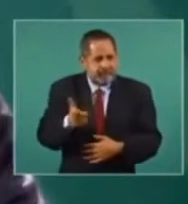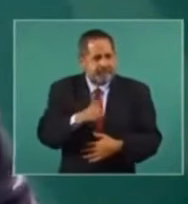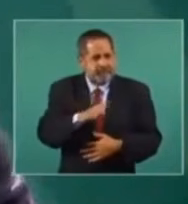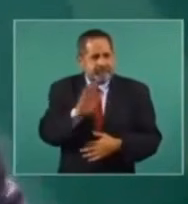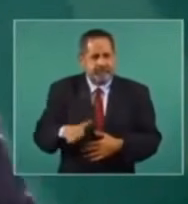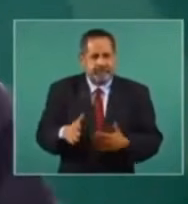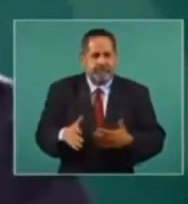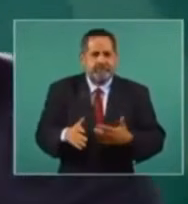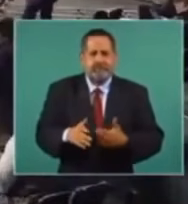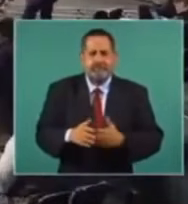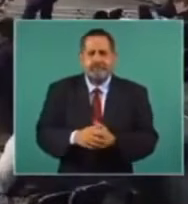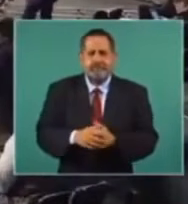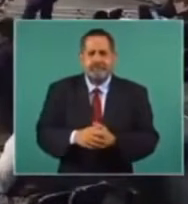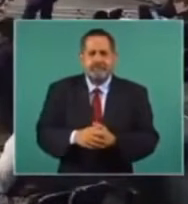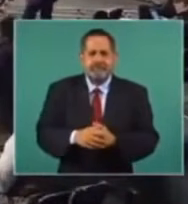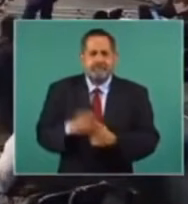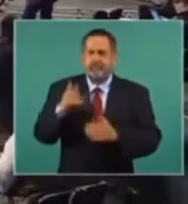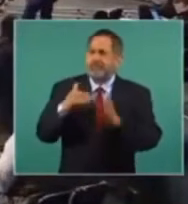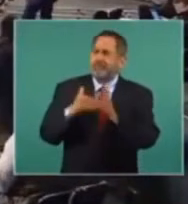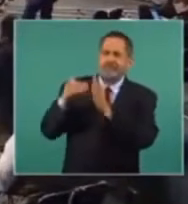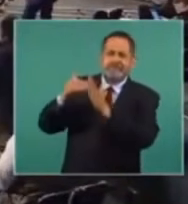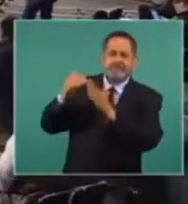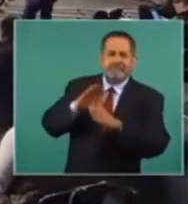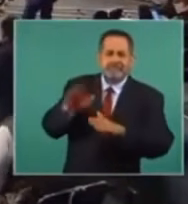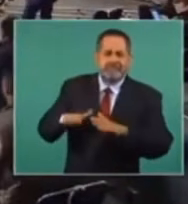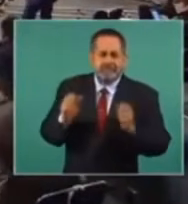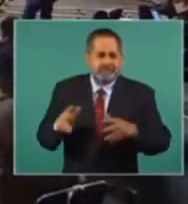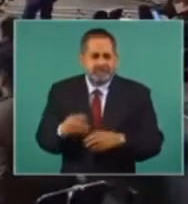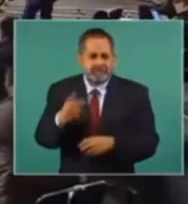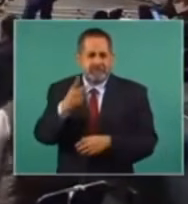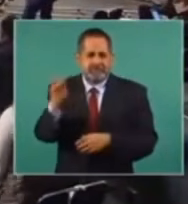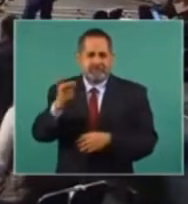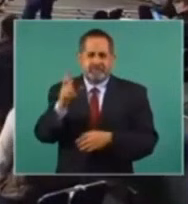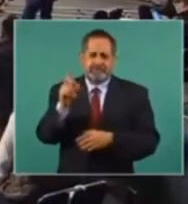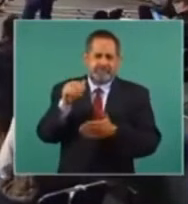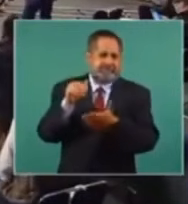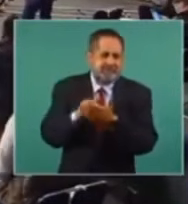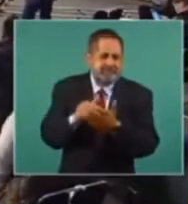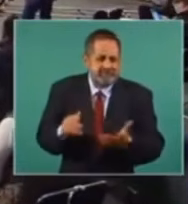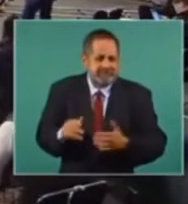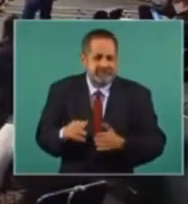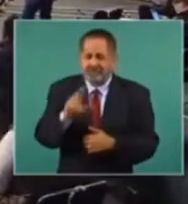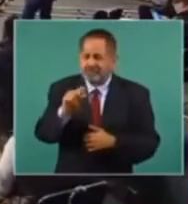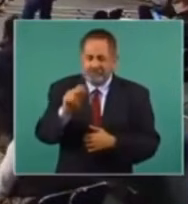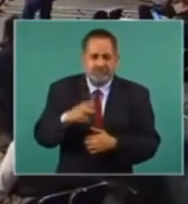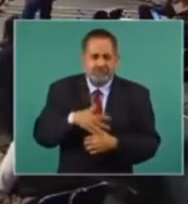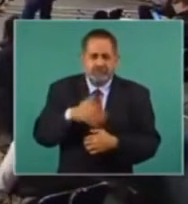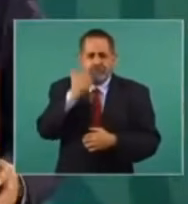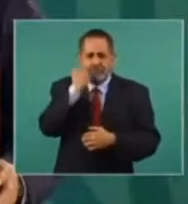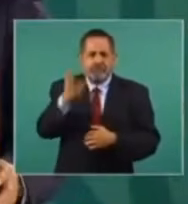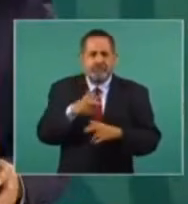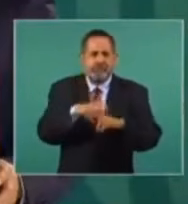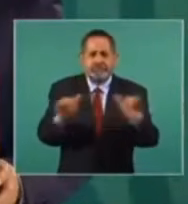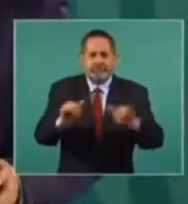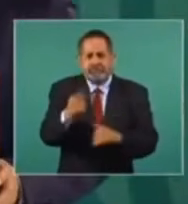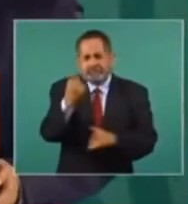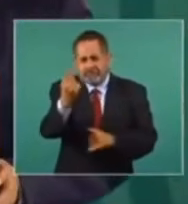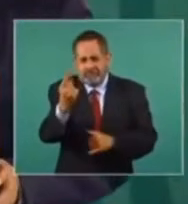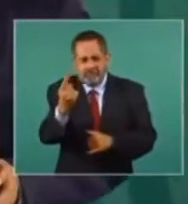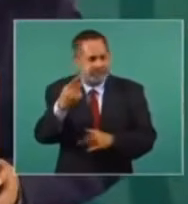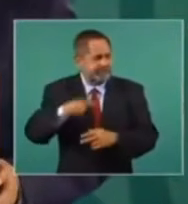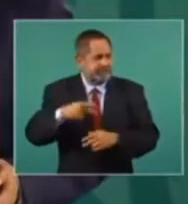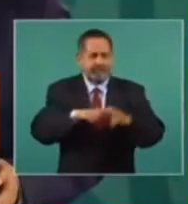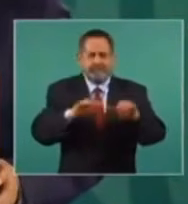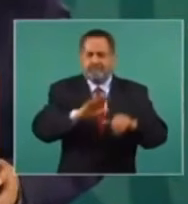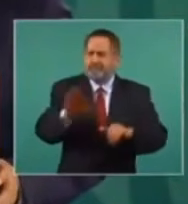día que va Jorge Ramos a preguntar sobre los números de violencia, como la primera vez, el lenguaje corporal de Andrés Manuel con la